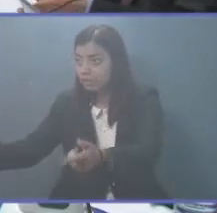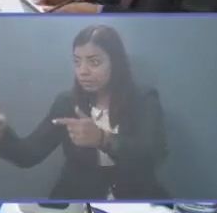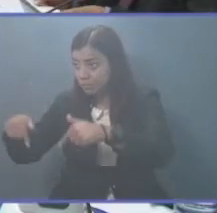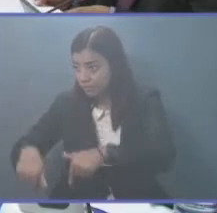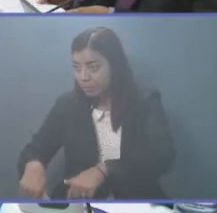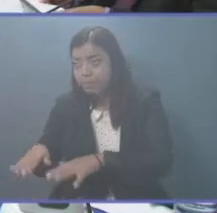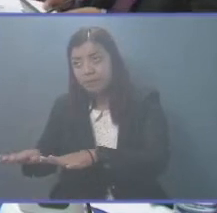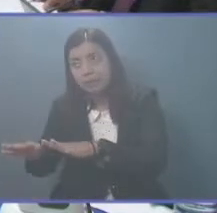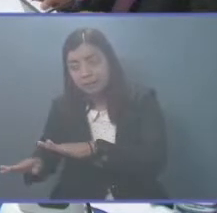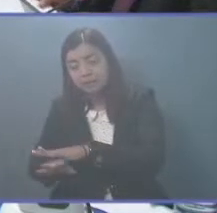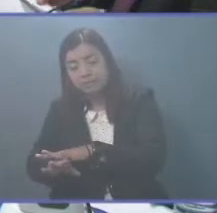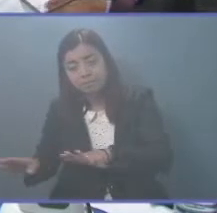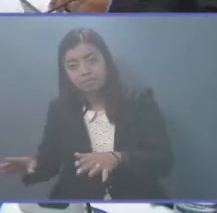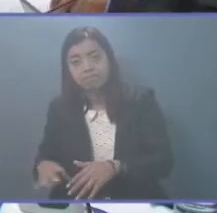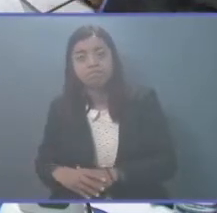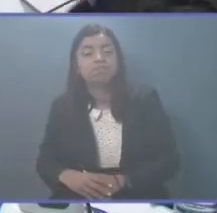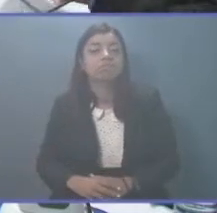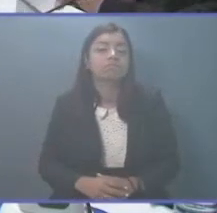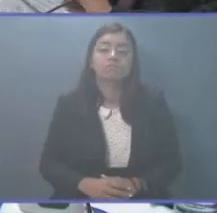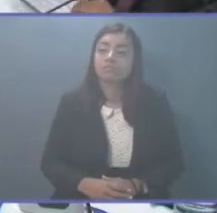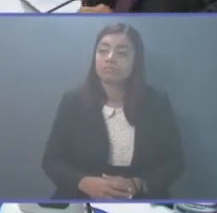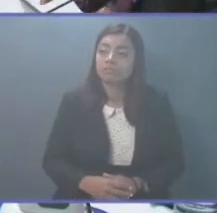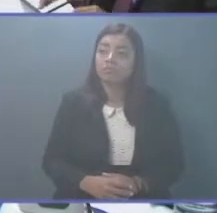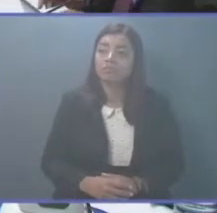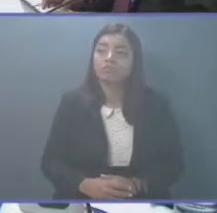ustedes. Y el